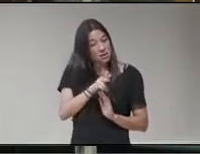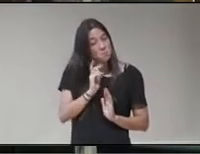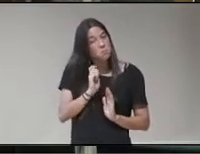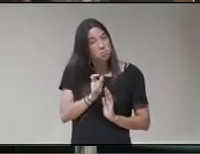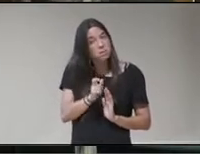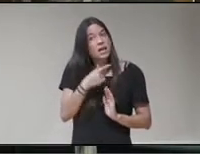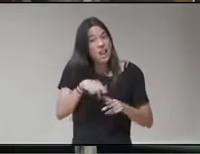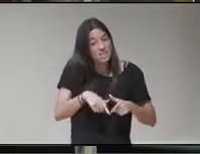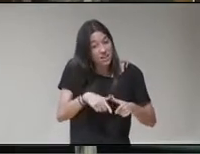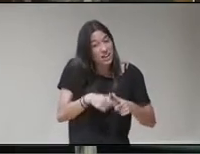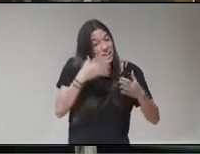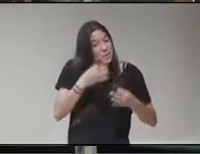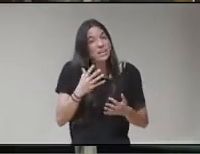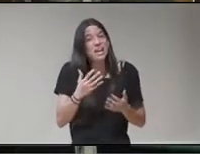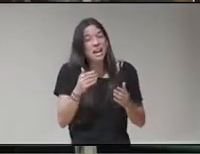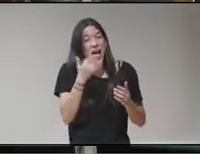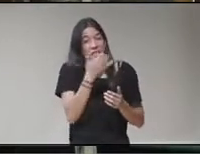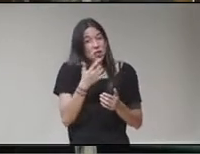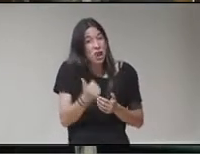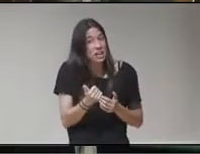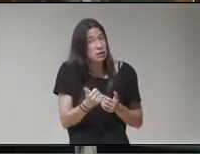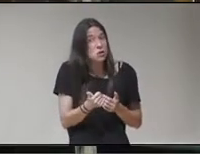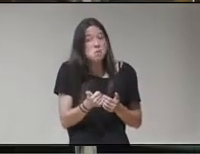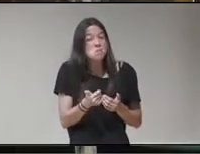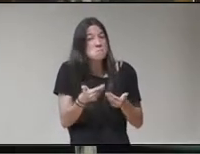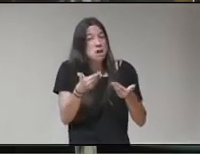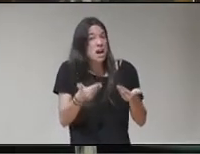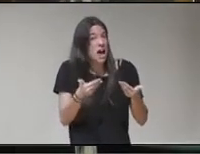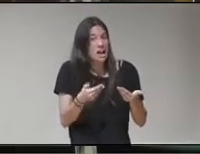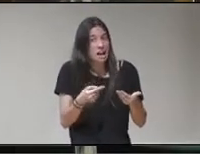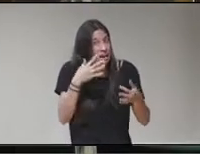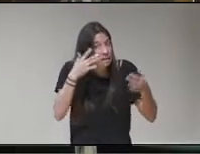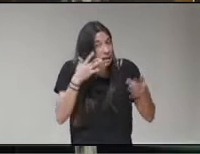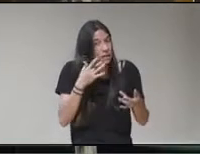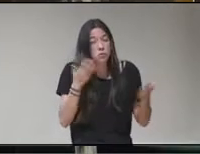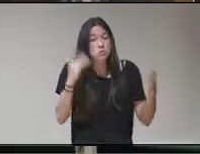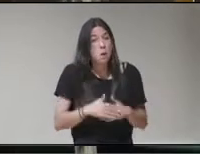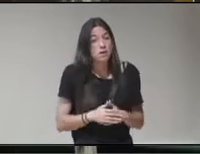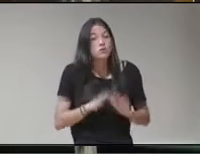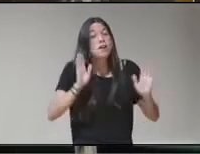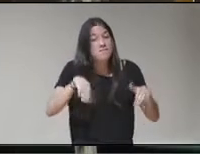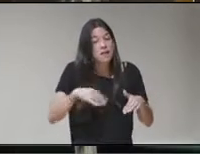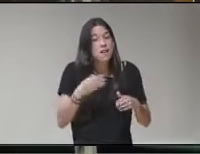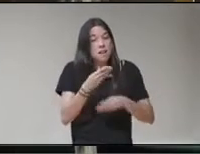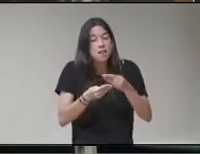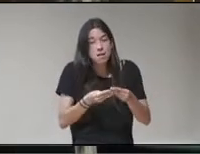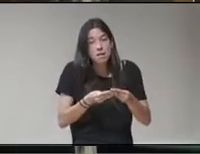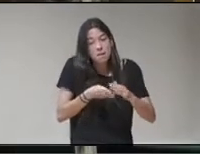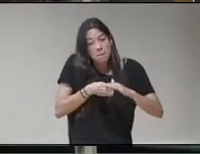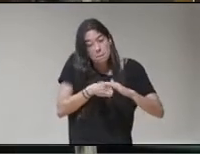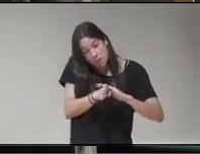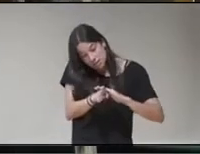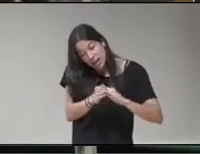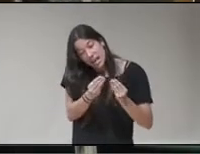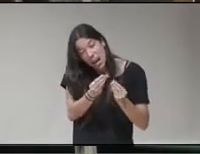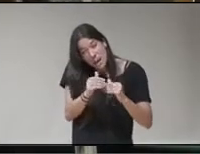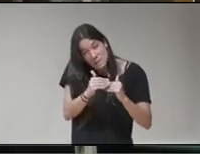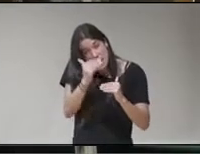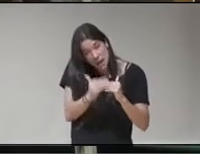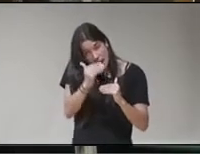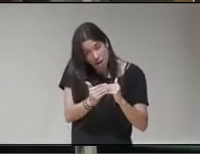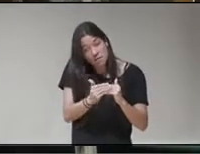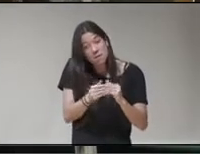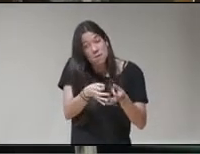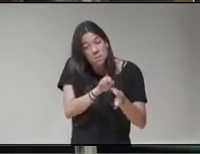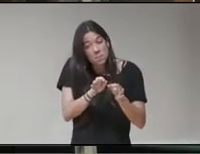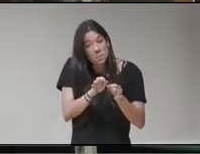el ácido láctico no tiene carga. Y como no tiene carga neta, entonces pasa a través de la membrana plasmática de